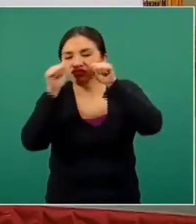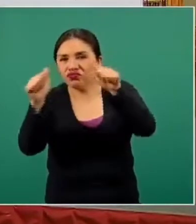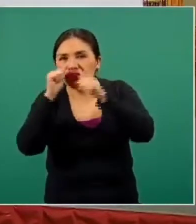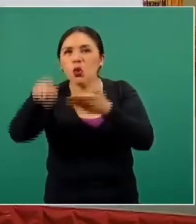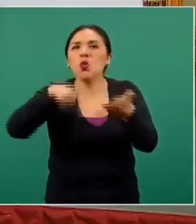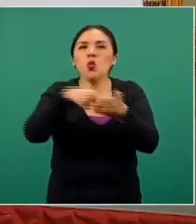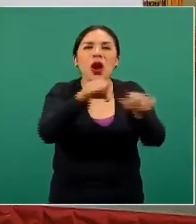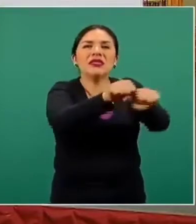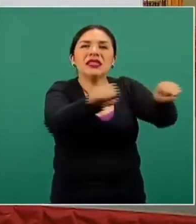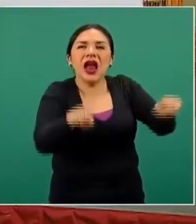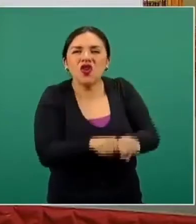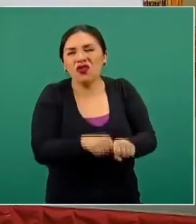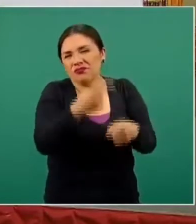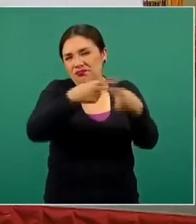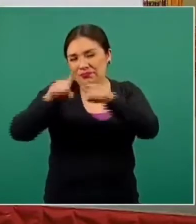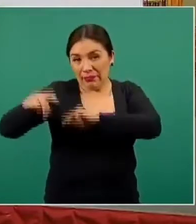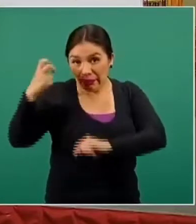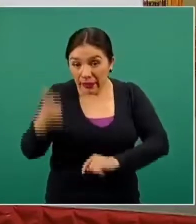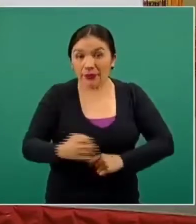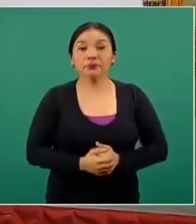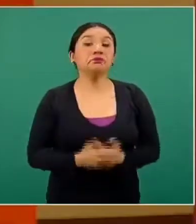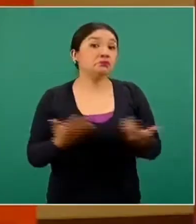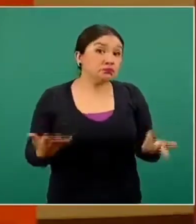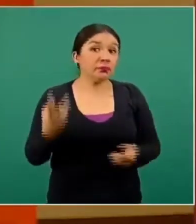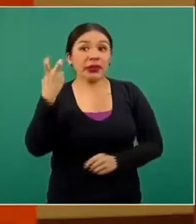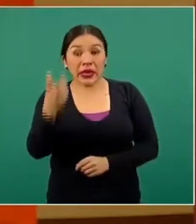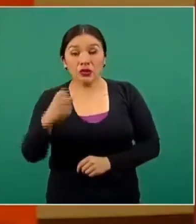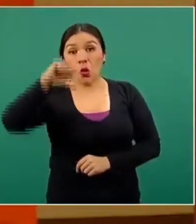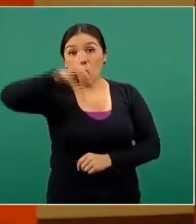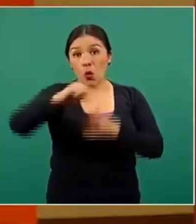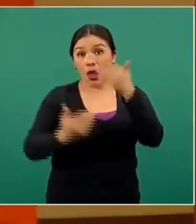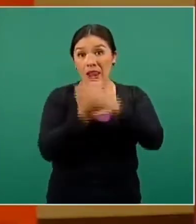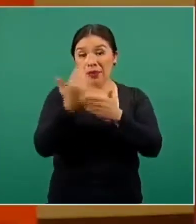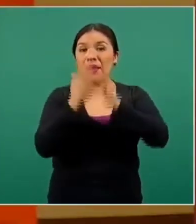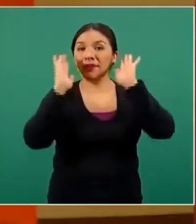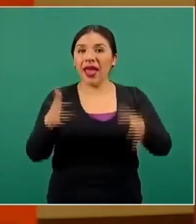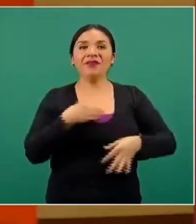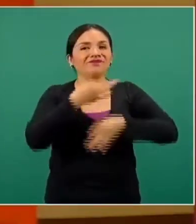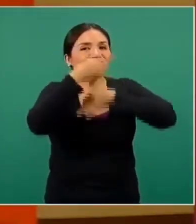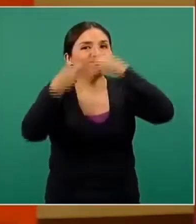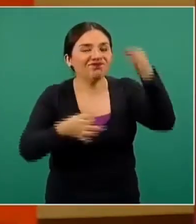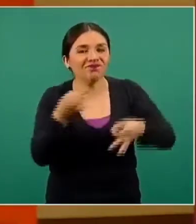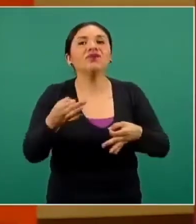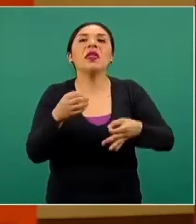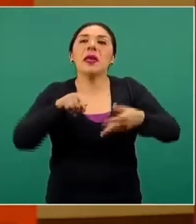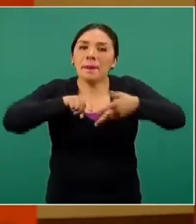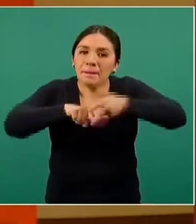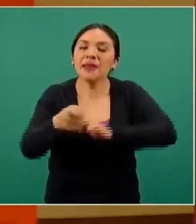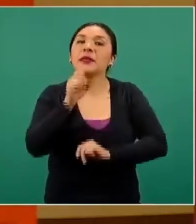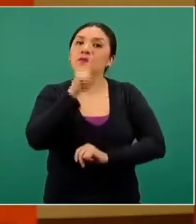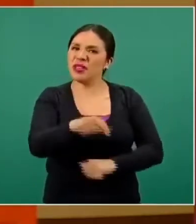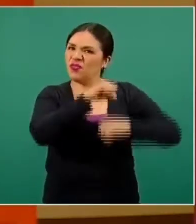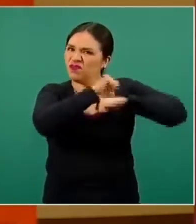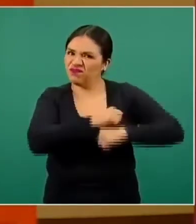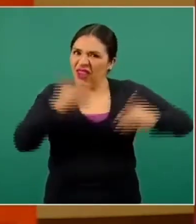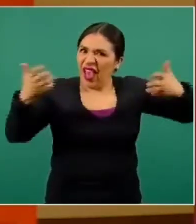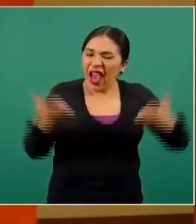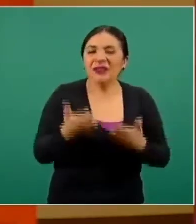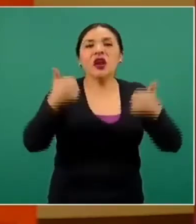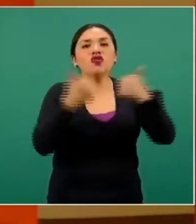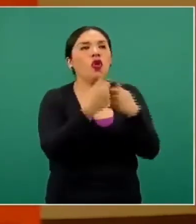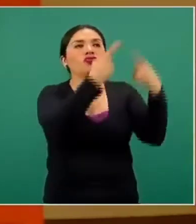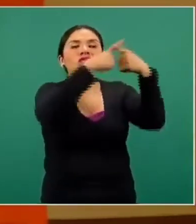los recintos educativos. Y así, esta mañana anunciamos que emprenderemos la misma tarea en